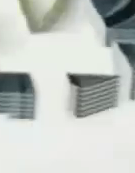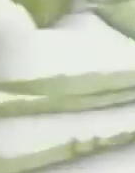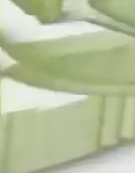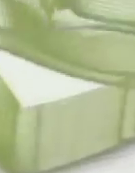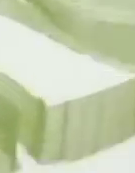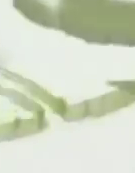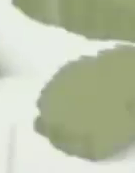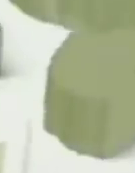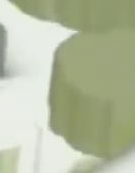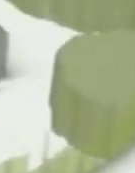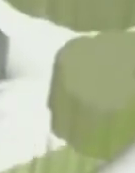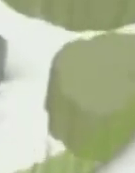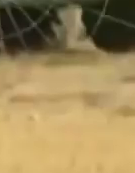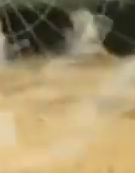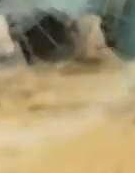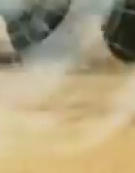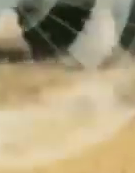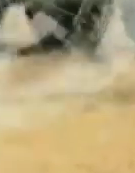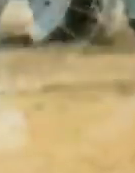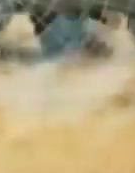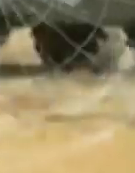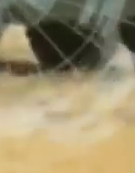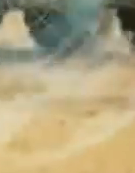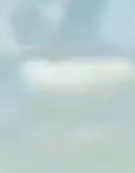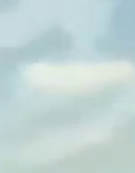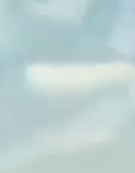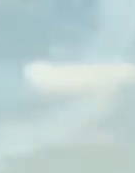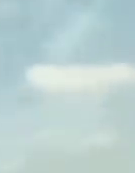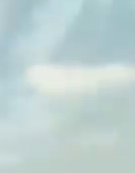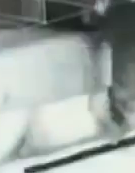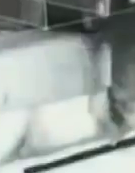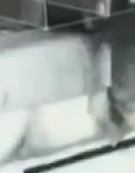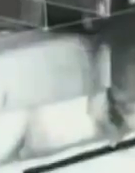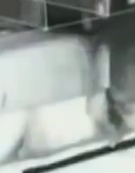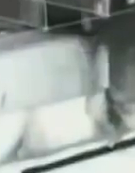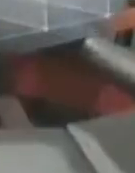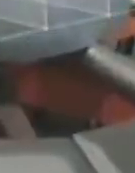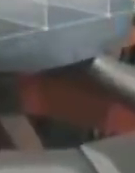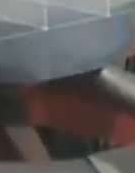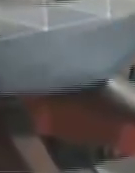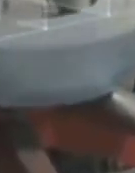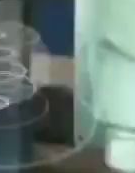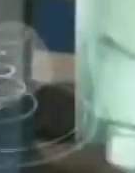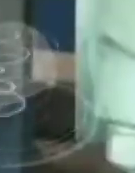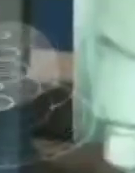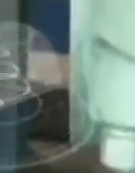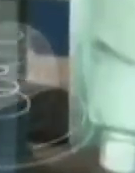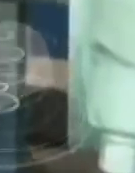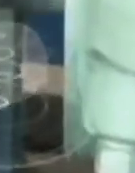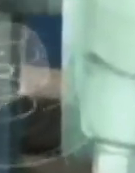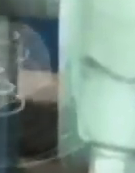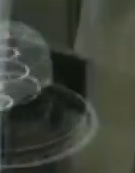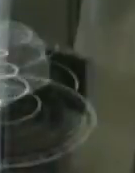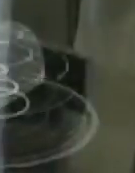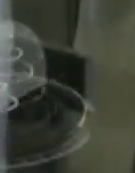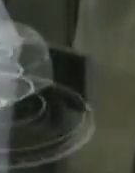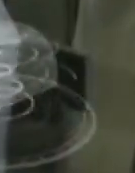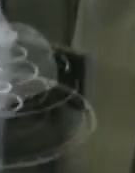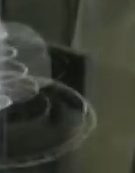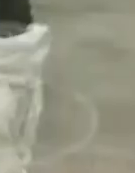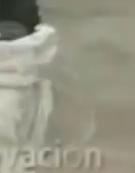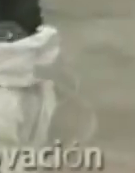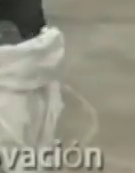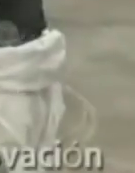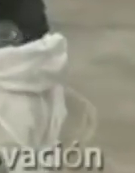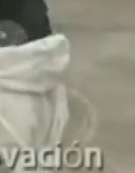Del desarrollo de la patria, la Fuerza Armada Nacional Bolivariana y el motor industria militar expone sus capacidades productivas